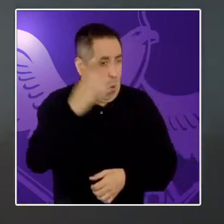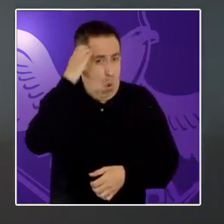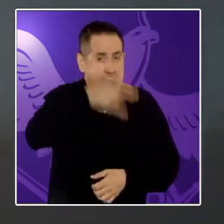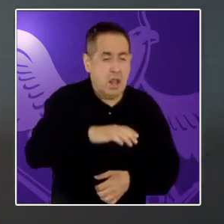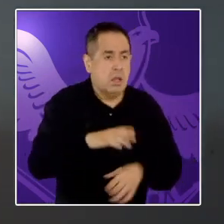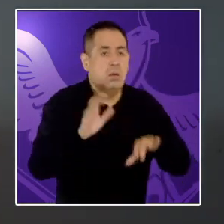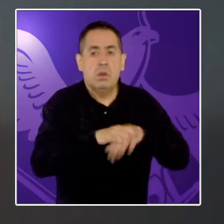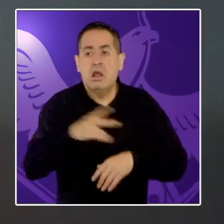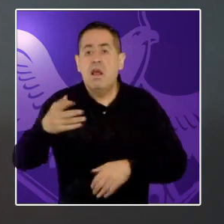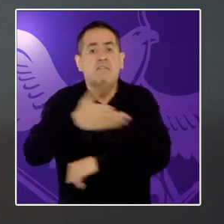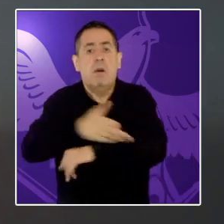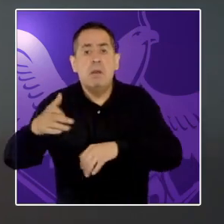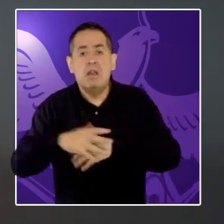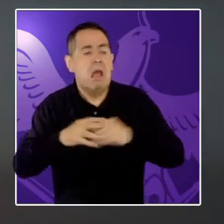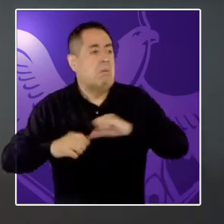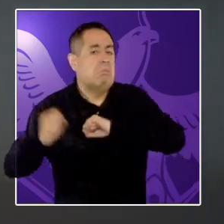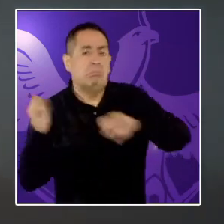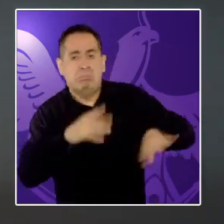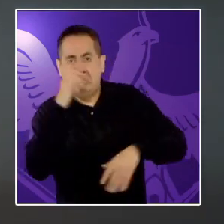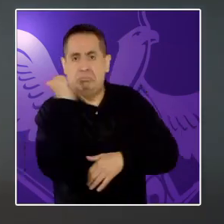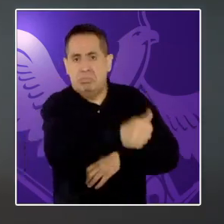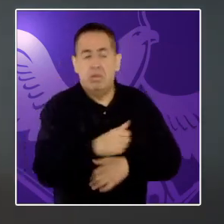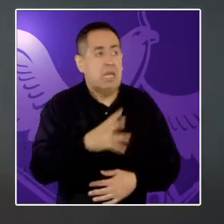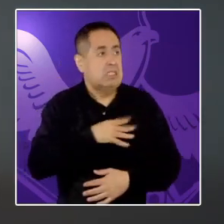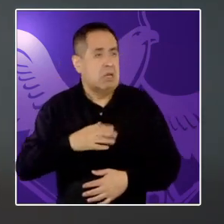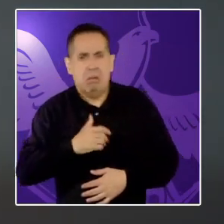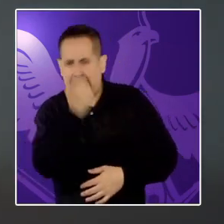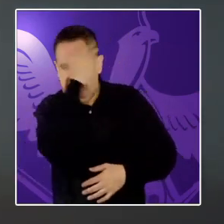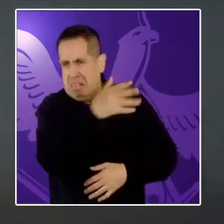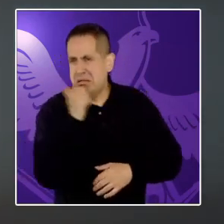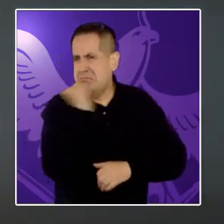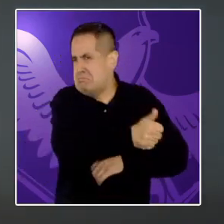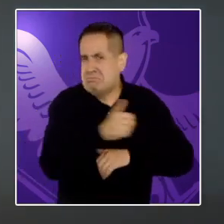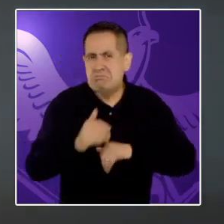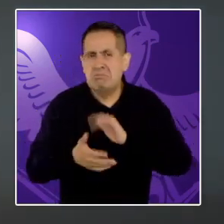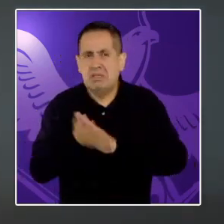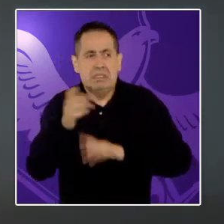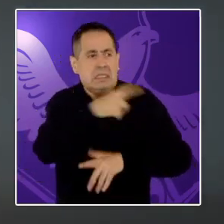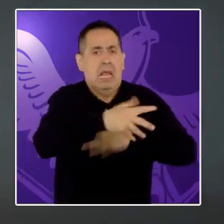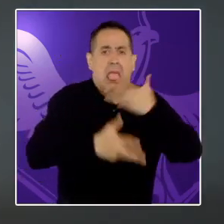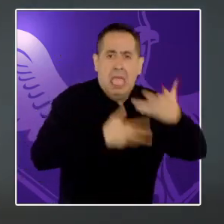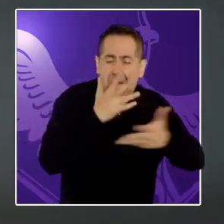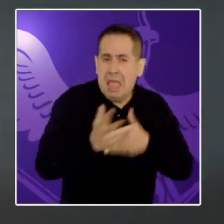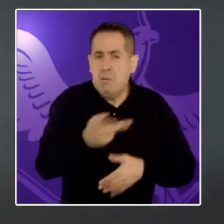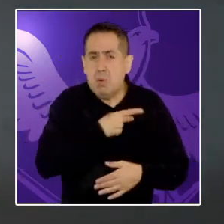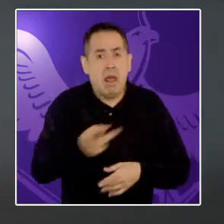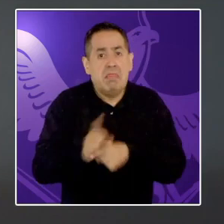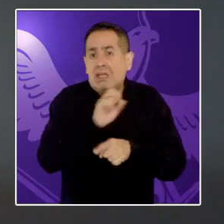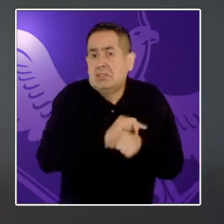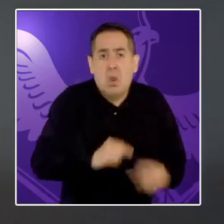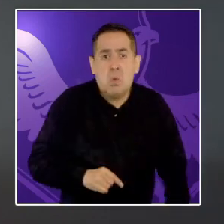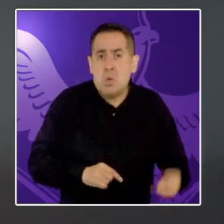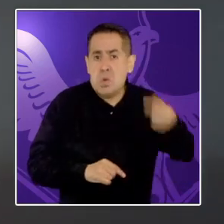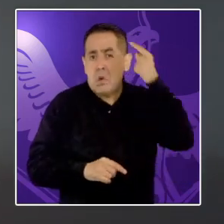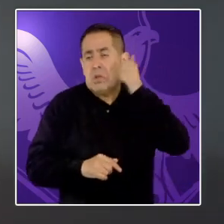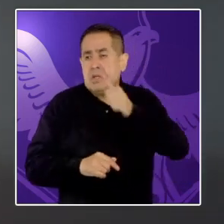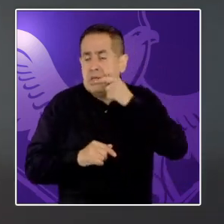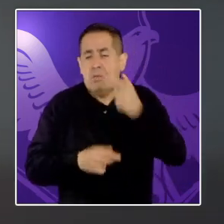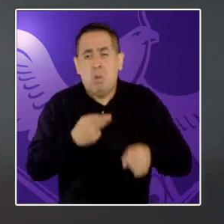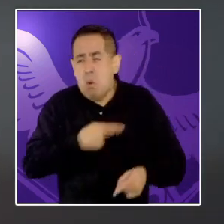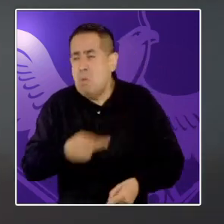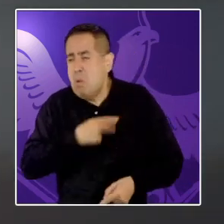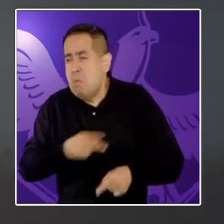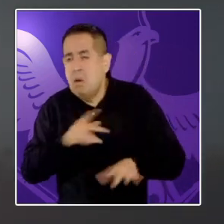más violencia por el abandono de sus familias, la separación de sus hijos y la pobreza que las marca desde la infancia y que